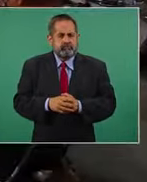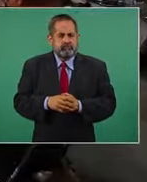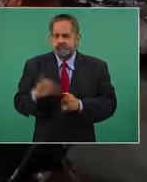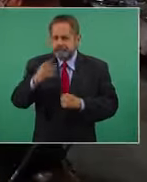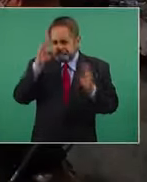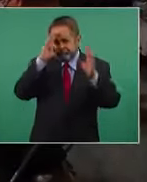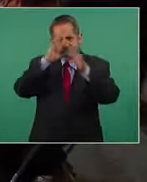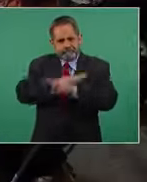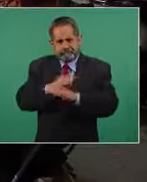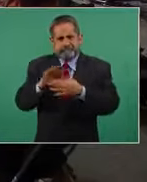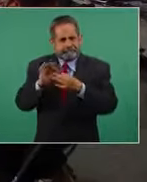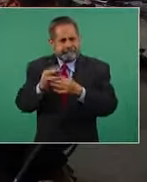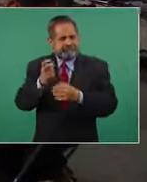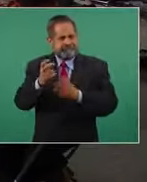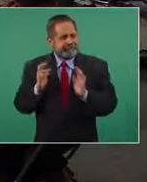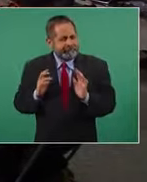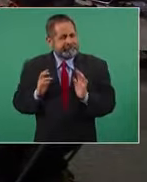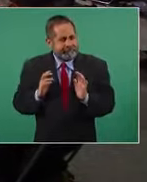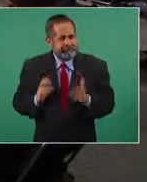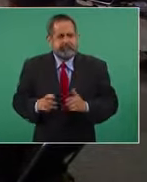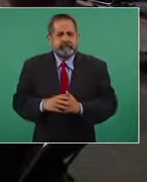No es